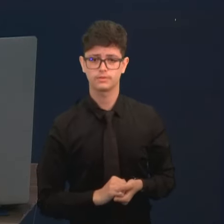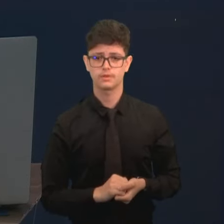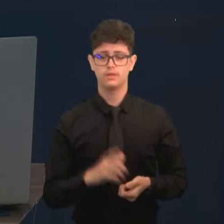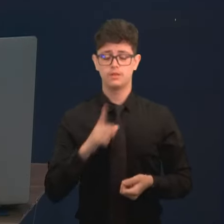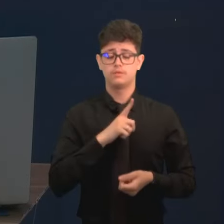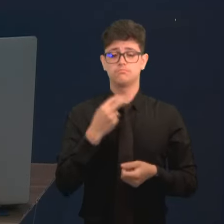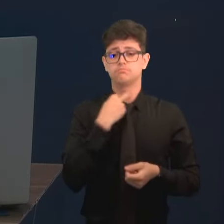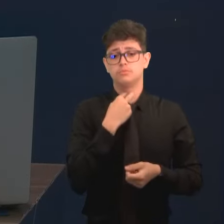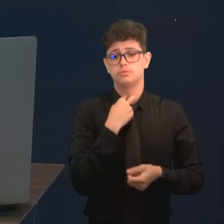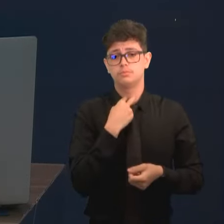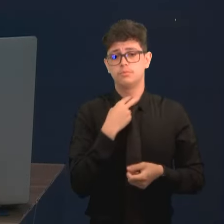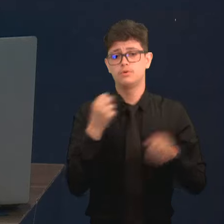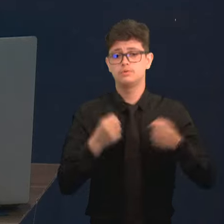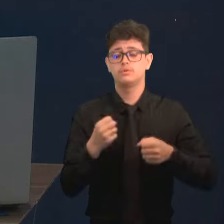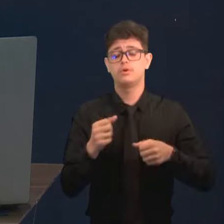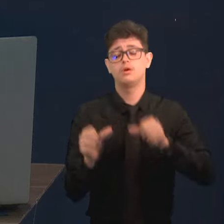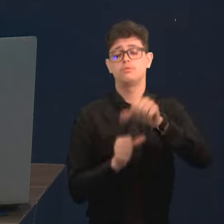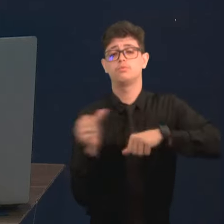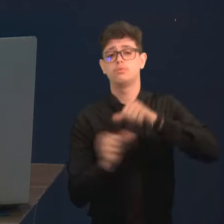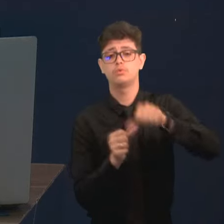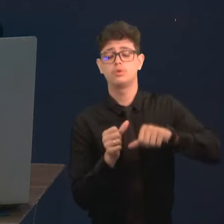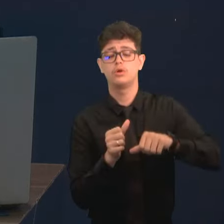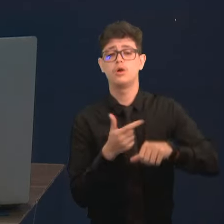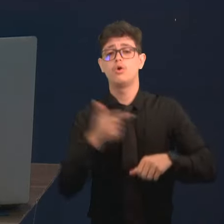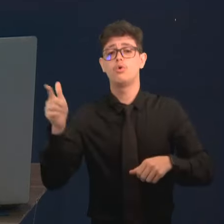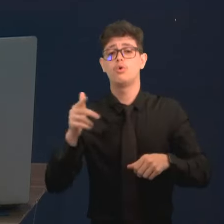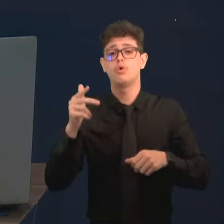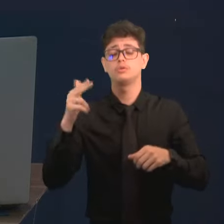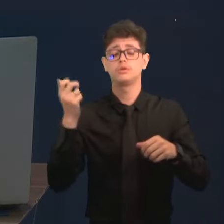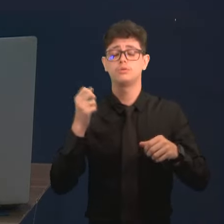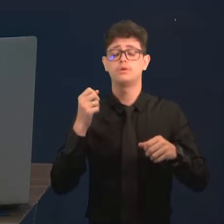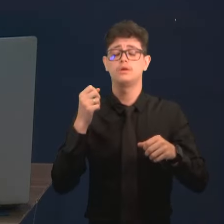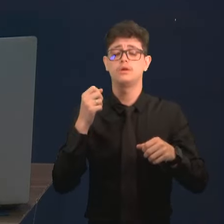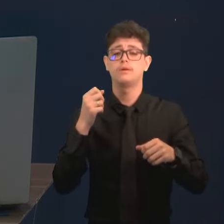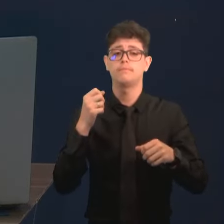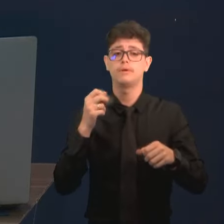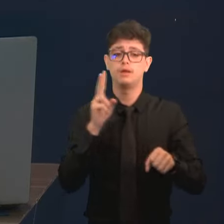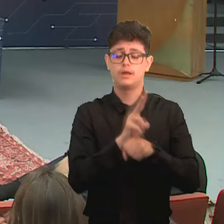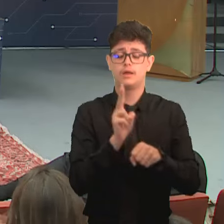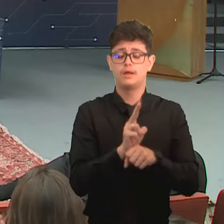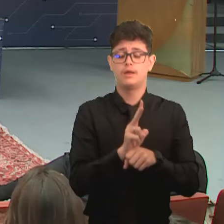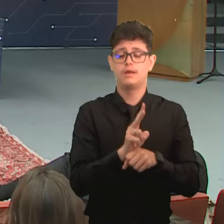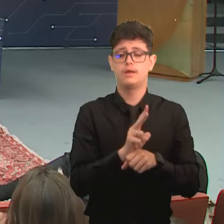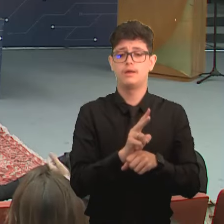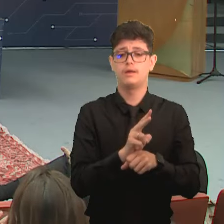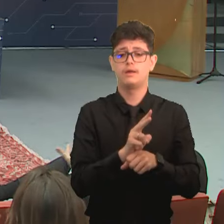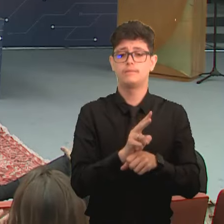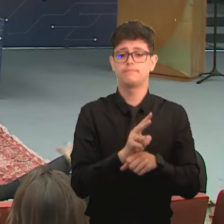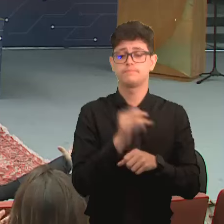reglamentar, que esta reglamentación se articule con la idea de censura. Muchas gracias.